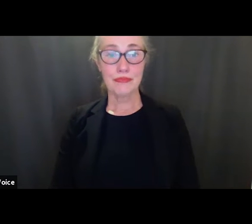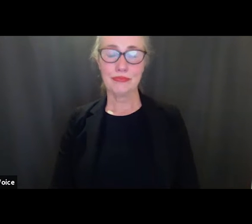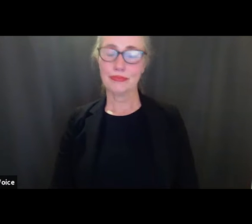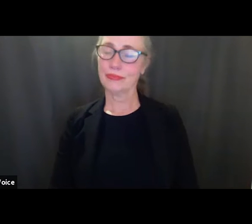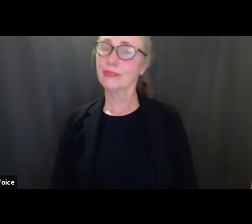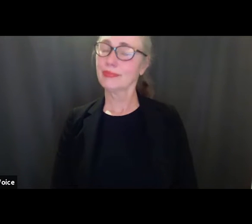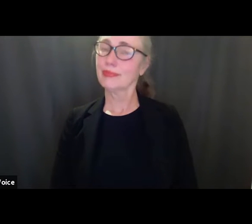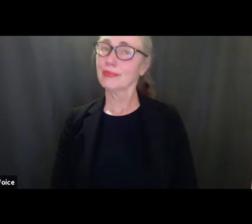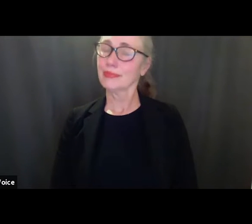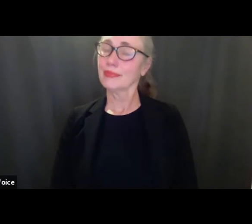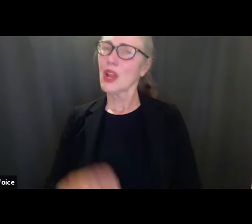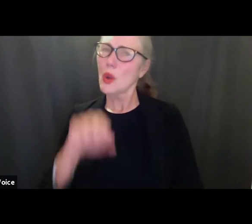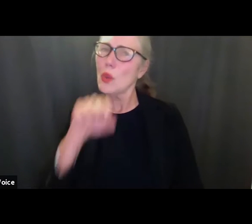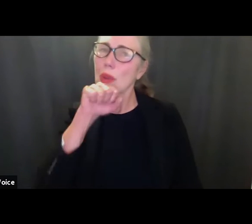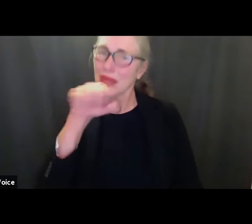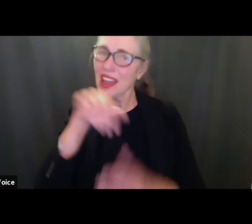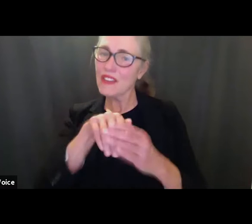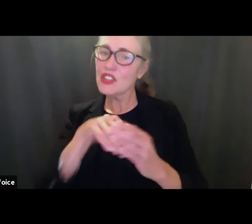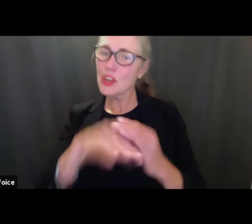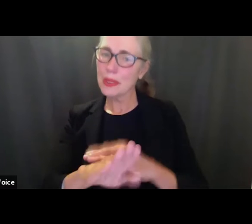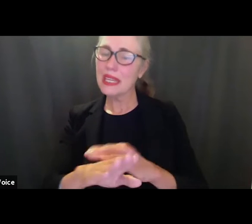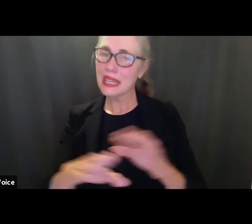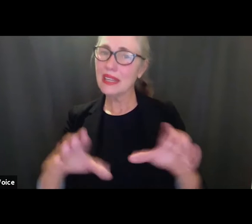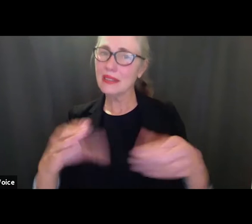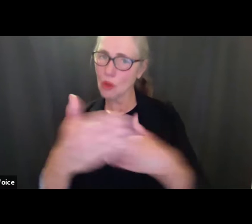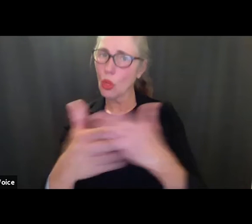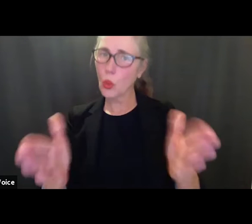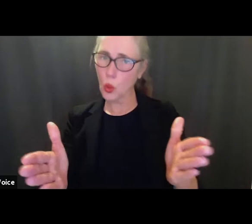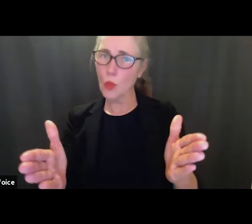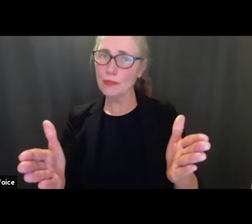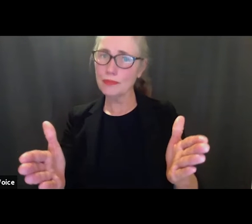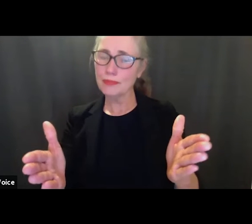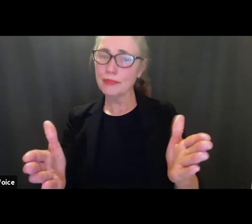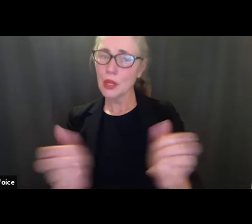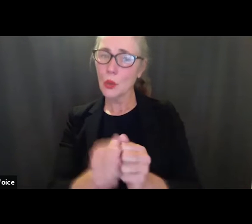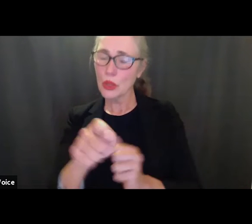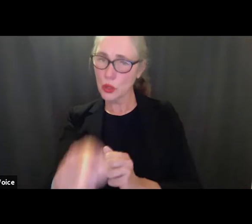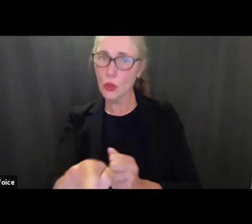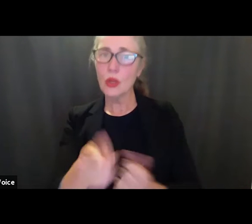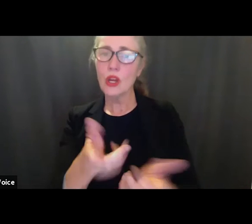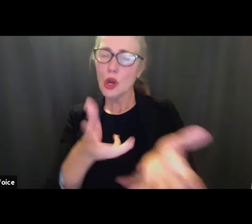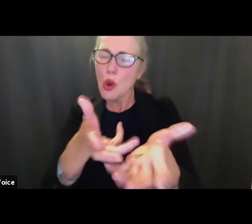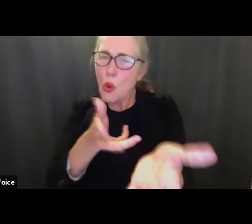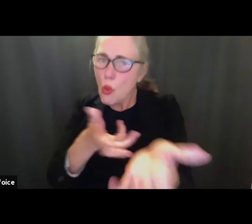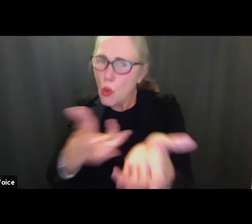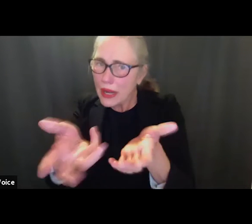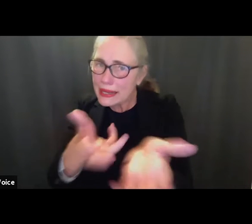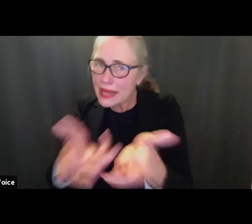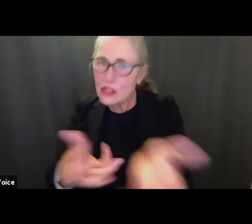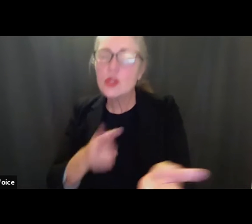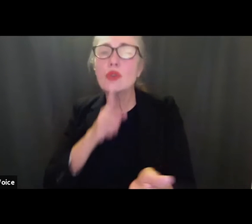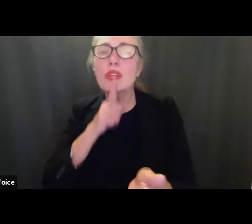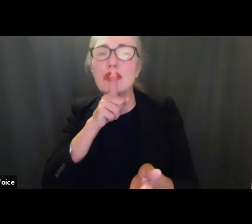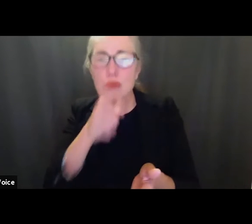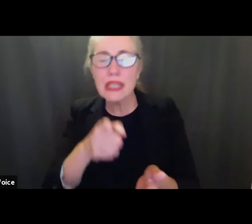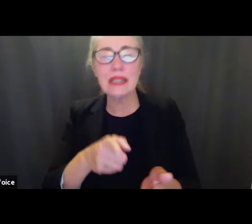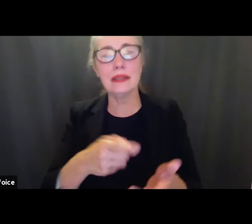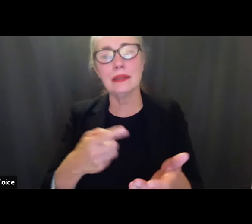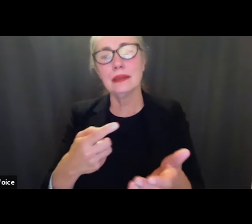Bueno, entonces, pues obviamente nos encantaría poder estar ahí adentro con ustedes, trabajando con ustedes, usando